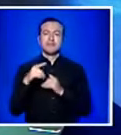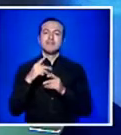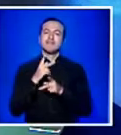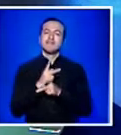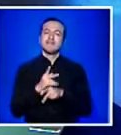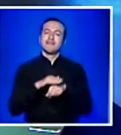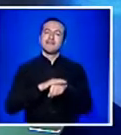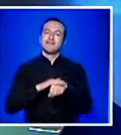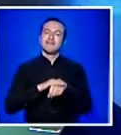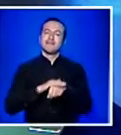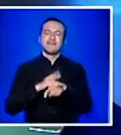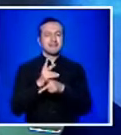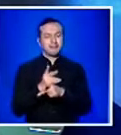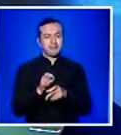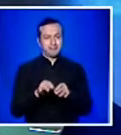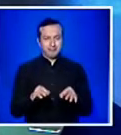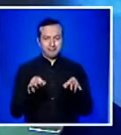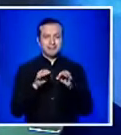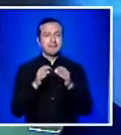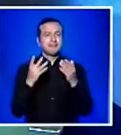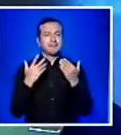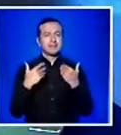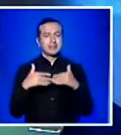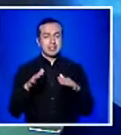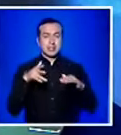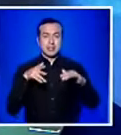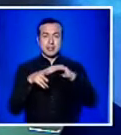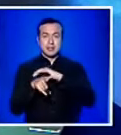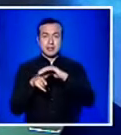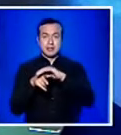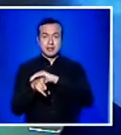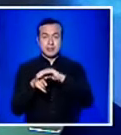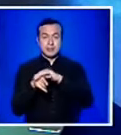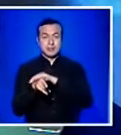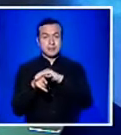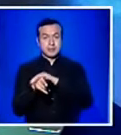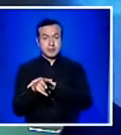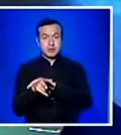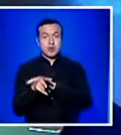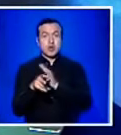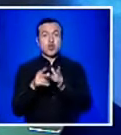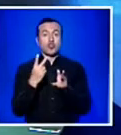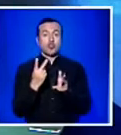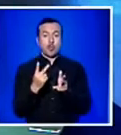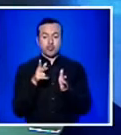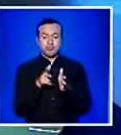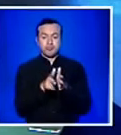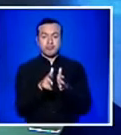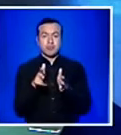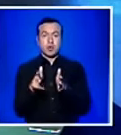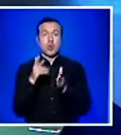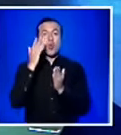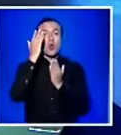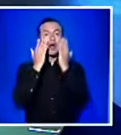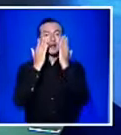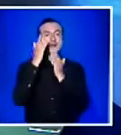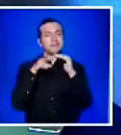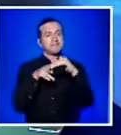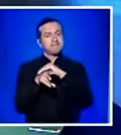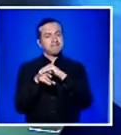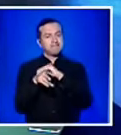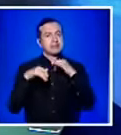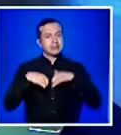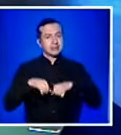proteger la piel. Además, ya se habilitó el carril central del túnel Guayasamín para poder liberar en algo el tráfico vehicular, pero se mantienen los